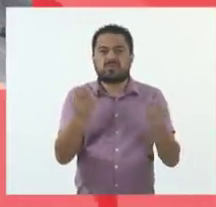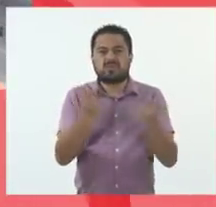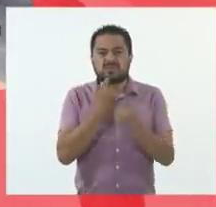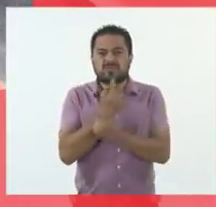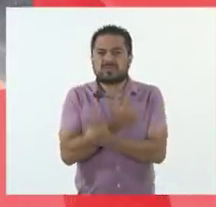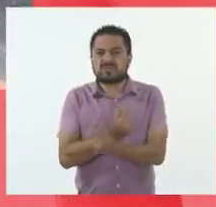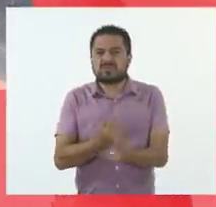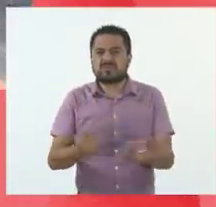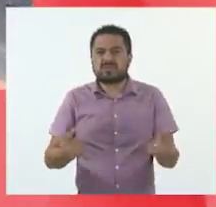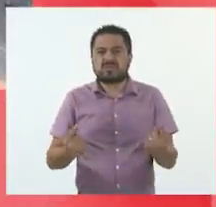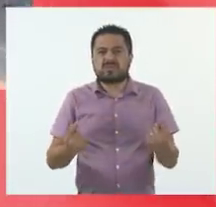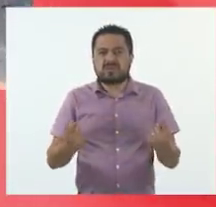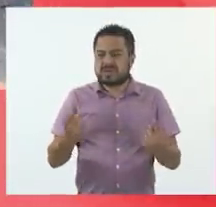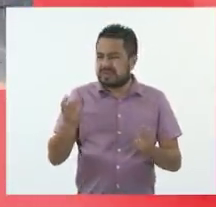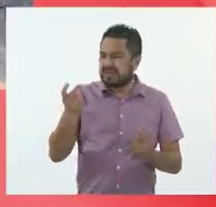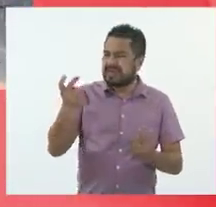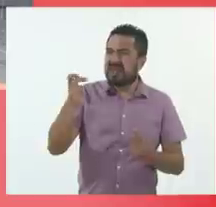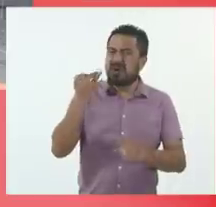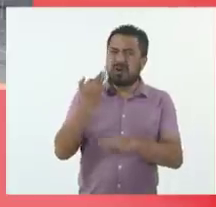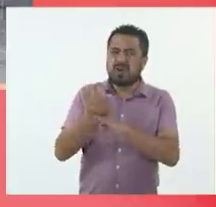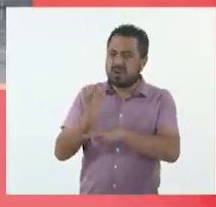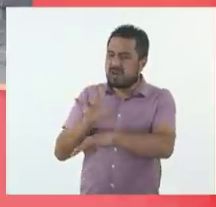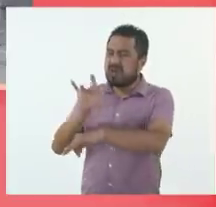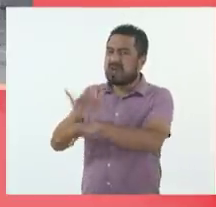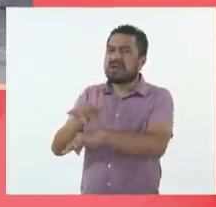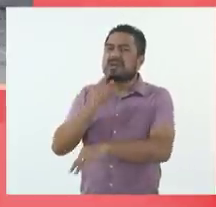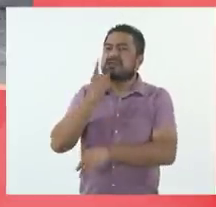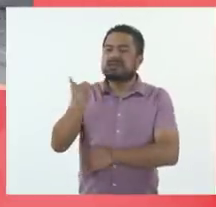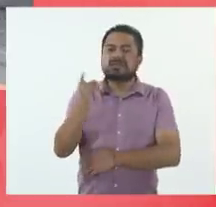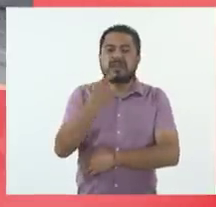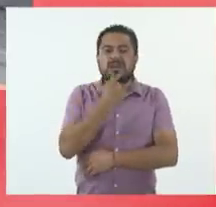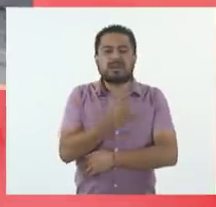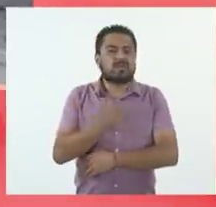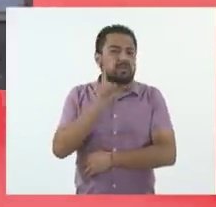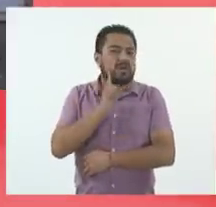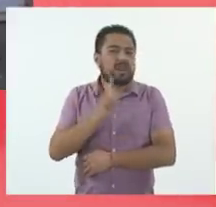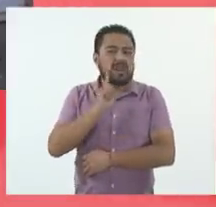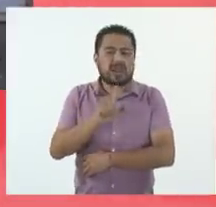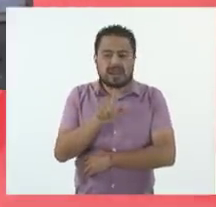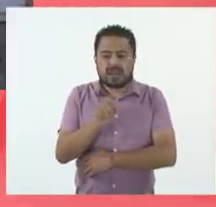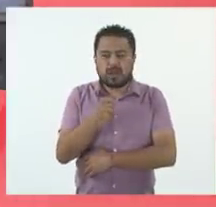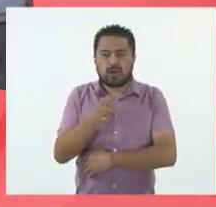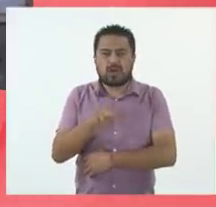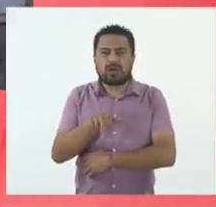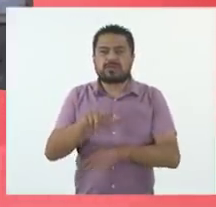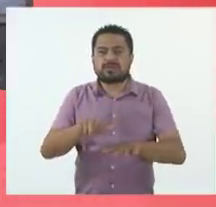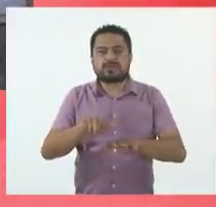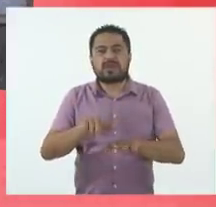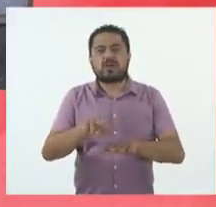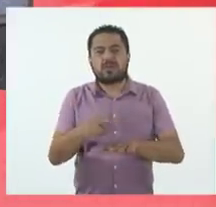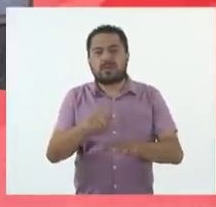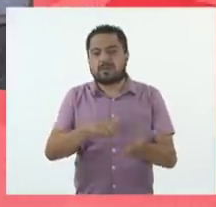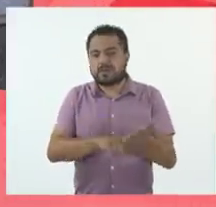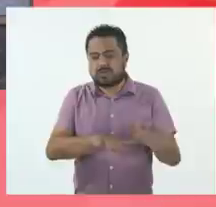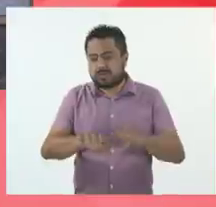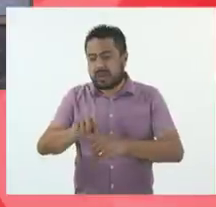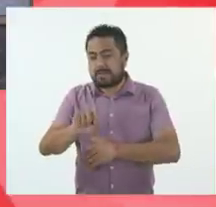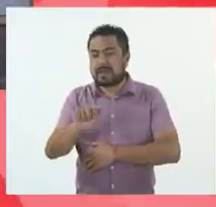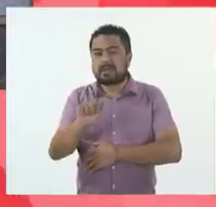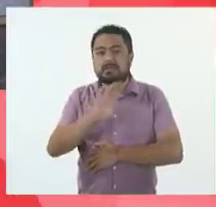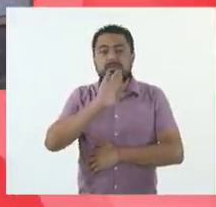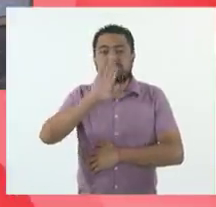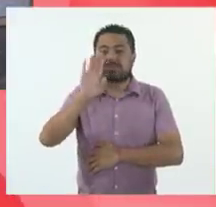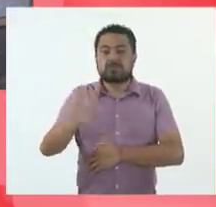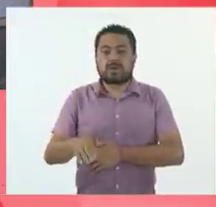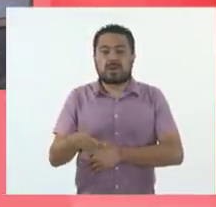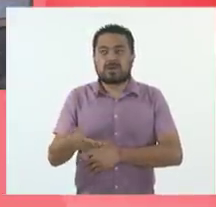niños. Esa niños. justo que estás tocando, dice la niña Leonor Trejo, falleció 17 de noviembre de 1926.